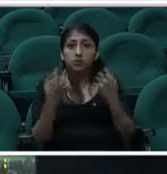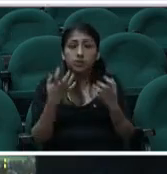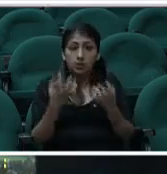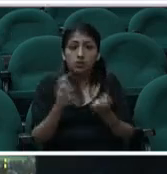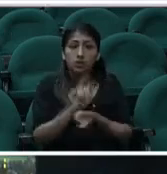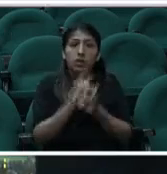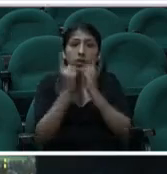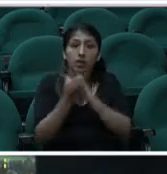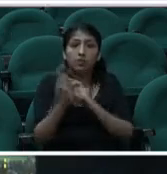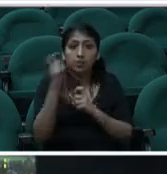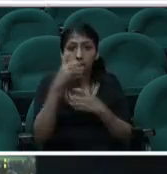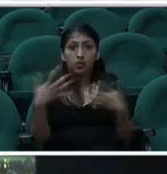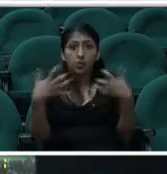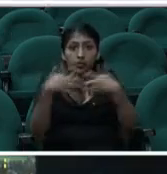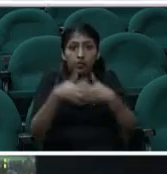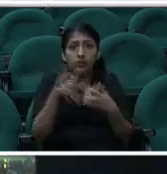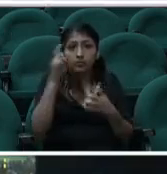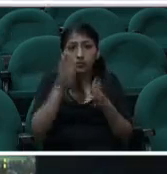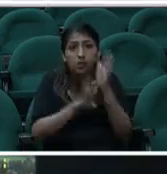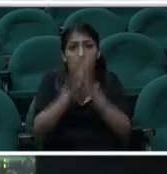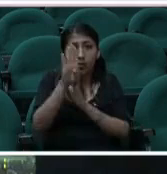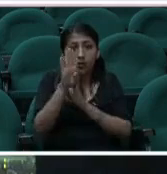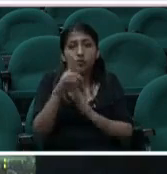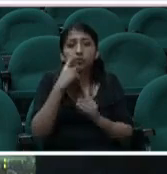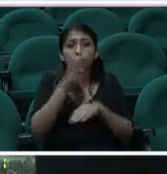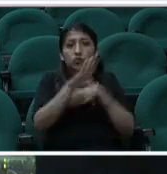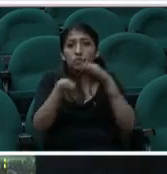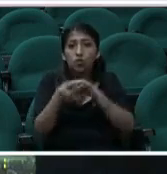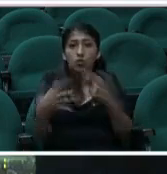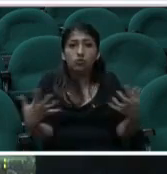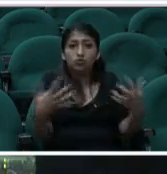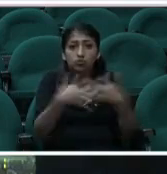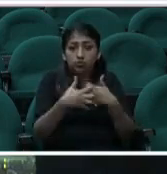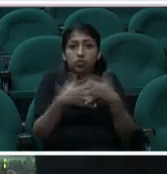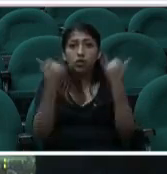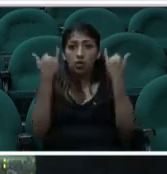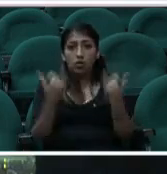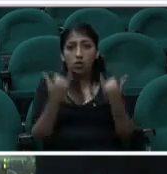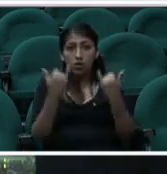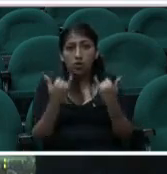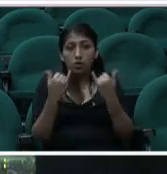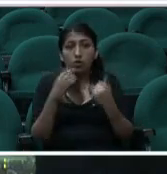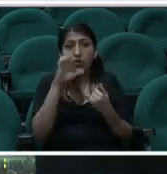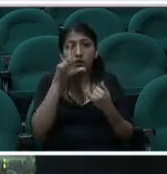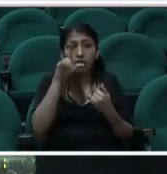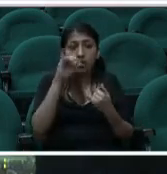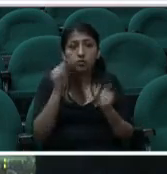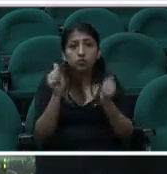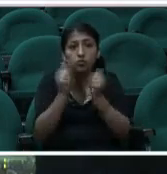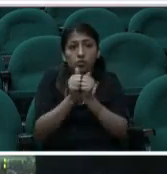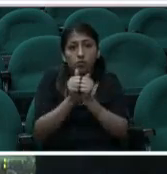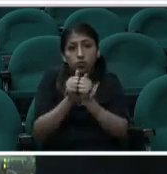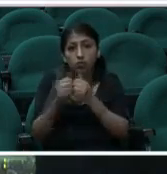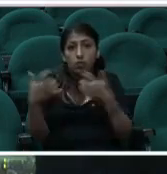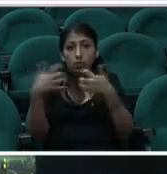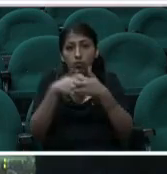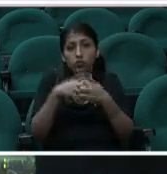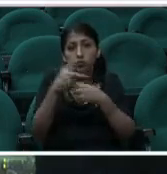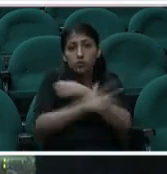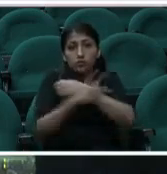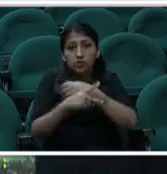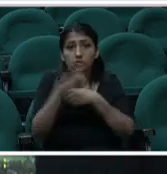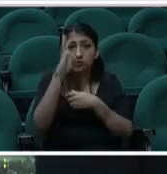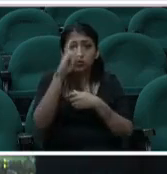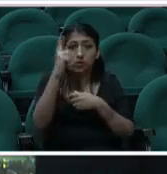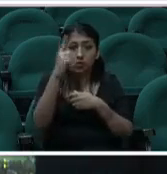cambio requiere unidad recre progreso por eso lo hacemos todos los ciudadanos hoy elías gallero junto a unidos por pastas a la